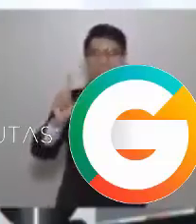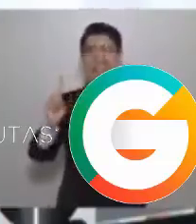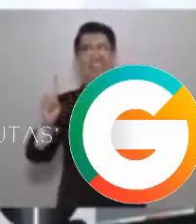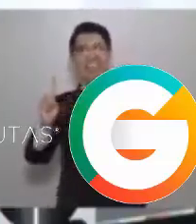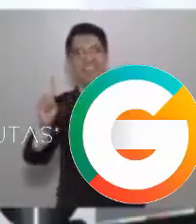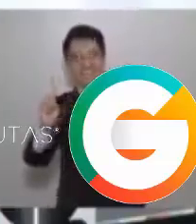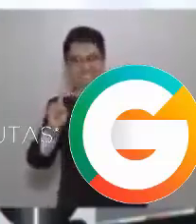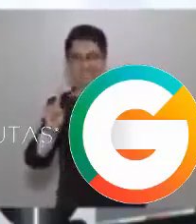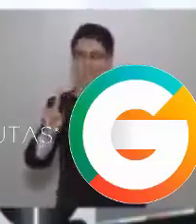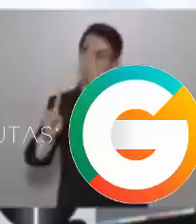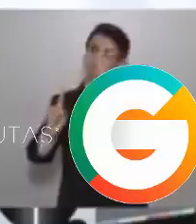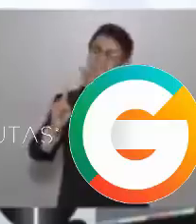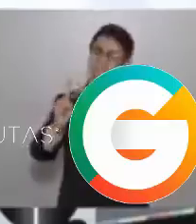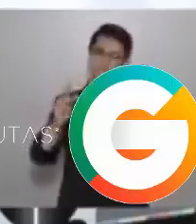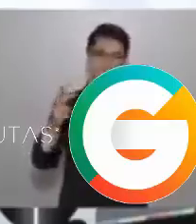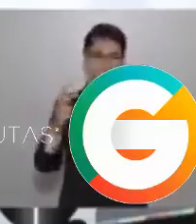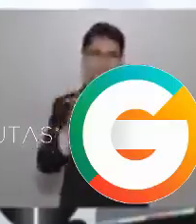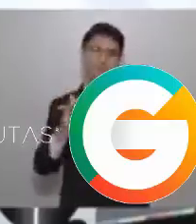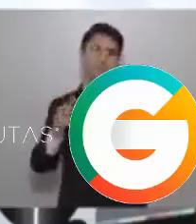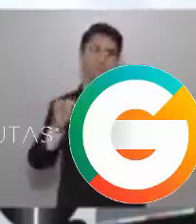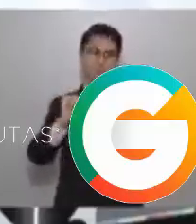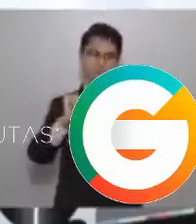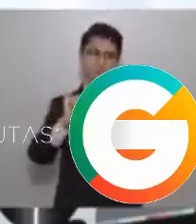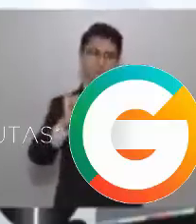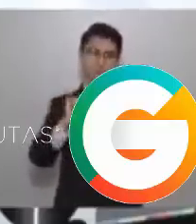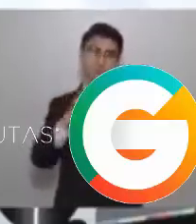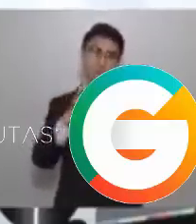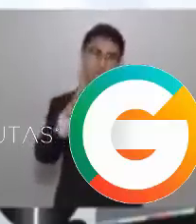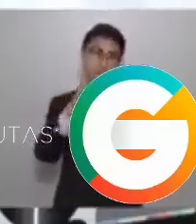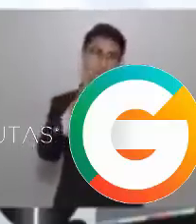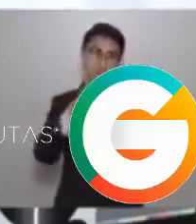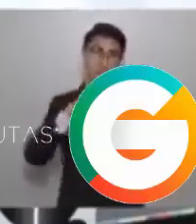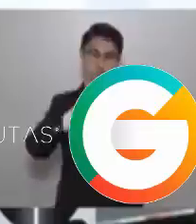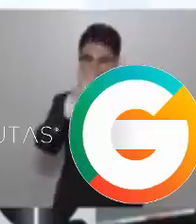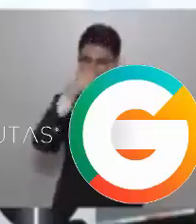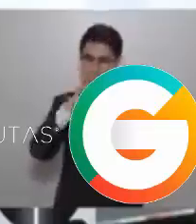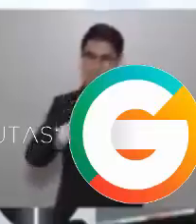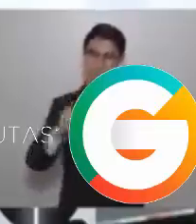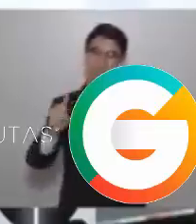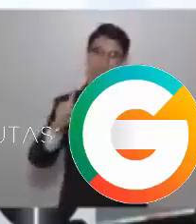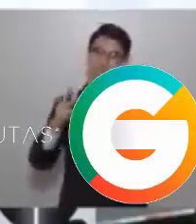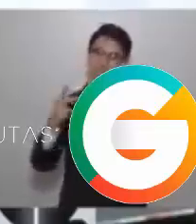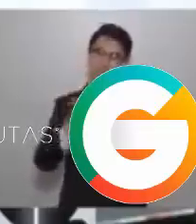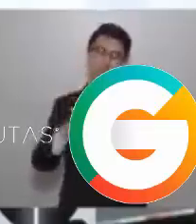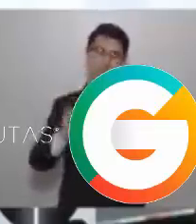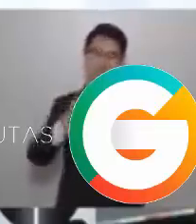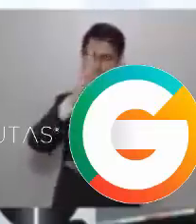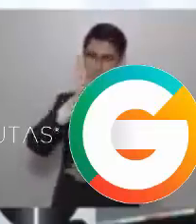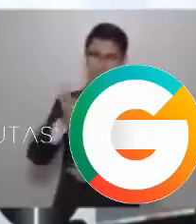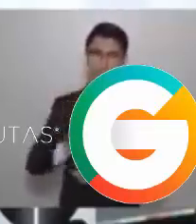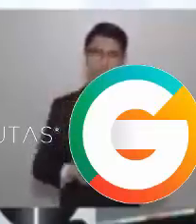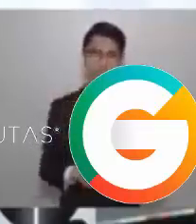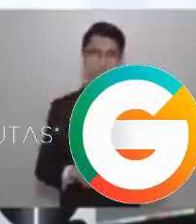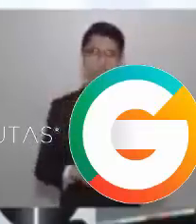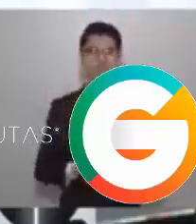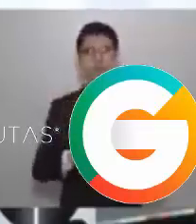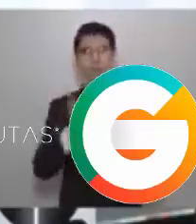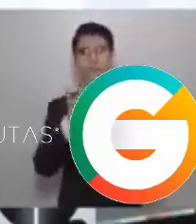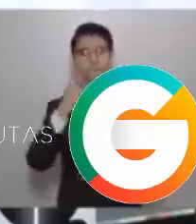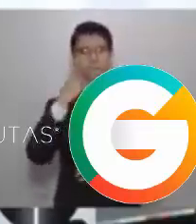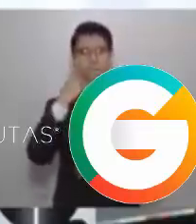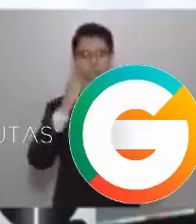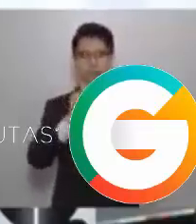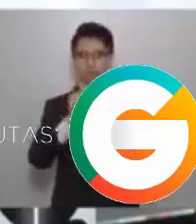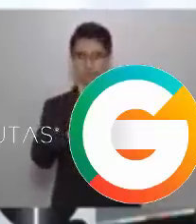en vida llevó como uno de sus apodos el Trébol. Las ubicaciones de los vehículos nos indican que el vehículo